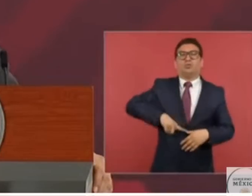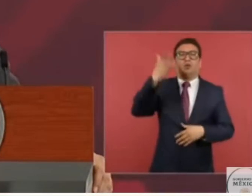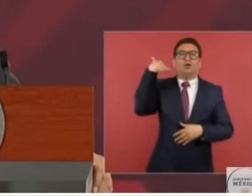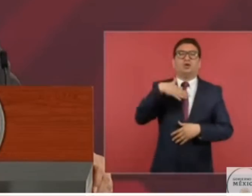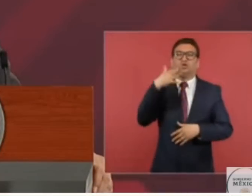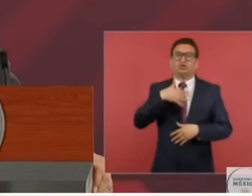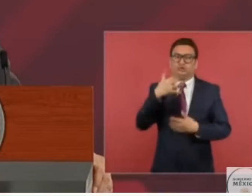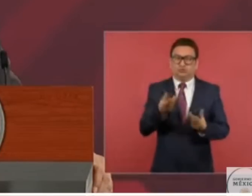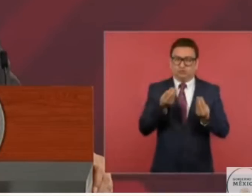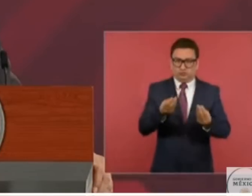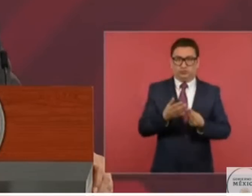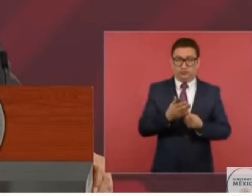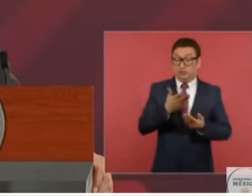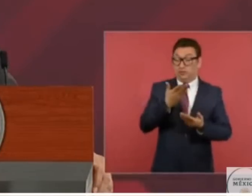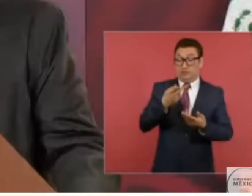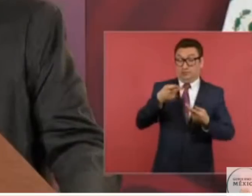Y estos